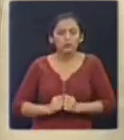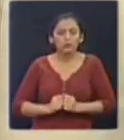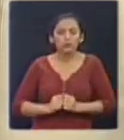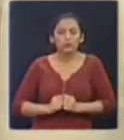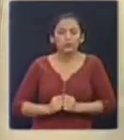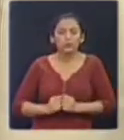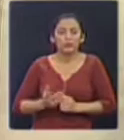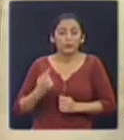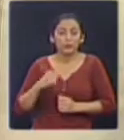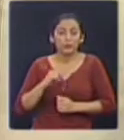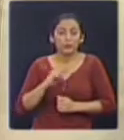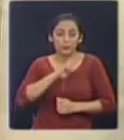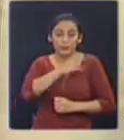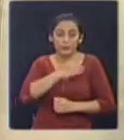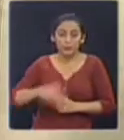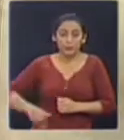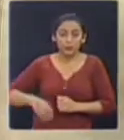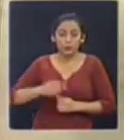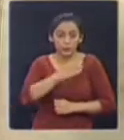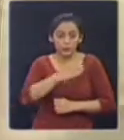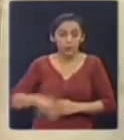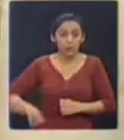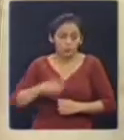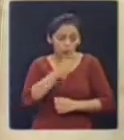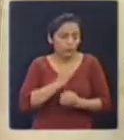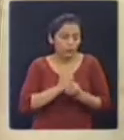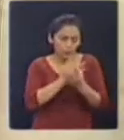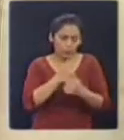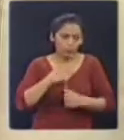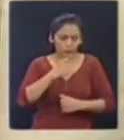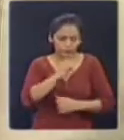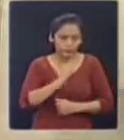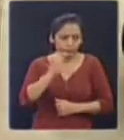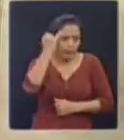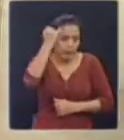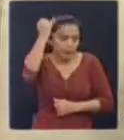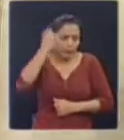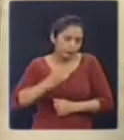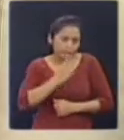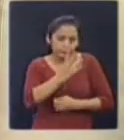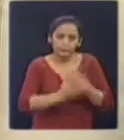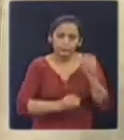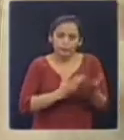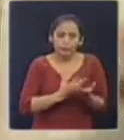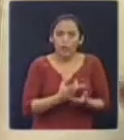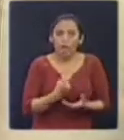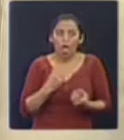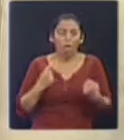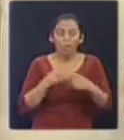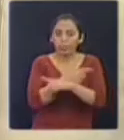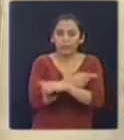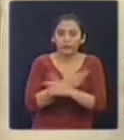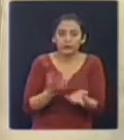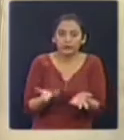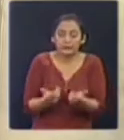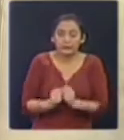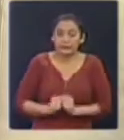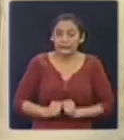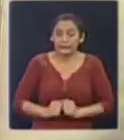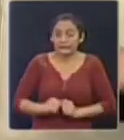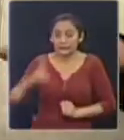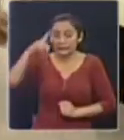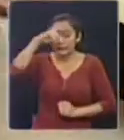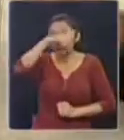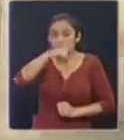que quería el presidente de la República. Y yo lo que pienso es que muchas veces se dice una cosa en la campaña y se hace otra cuando se está en